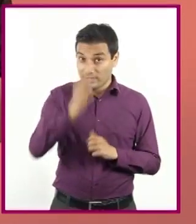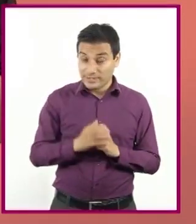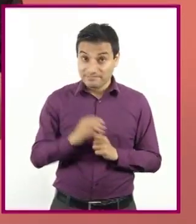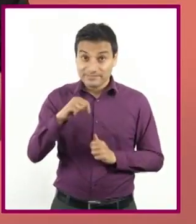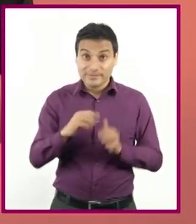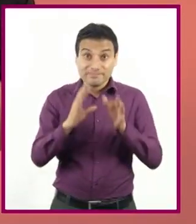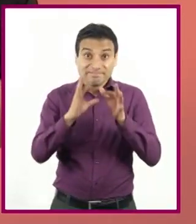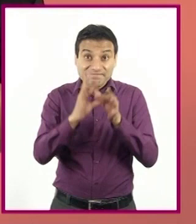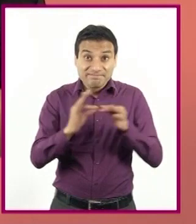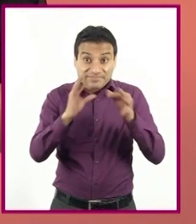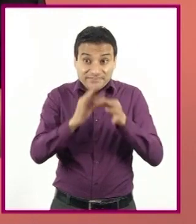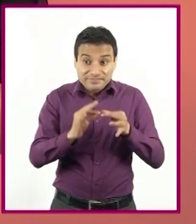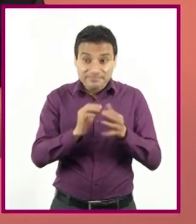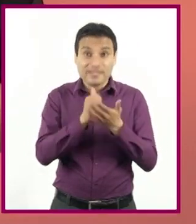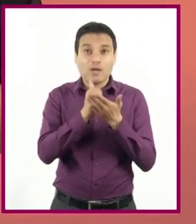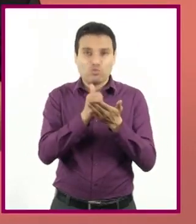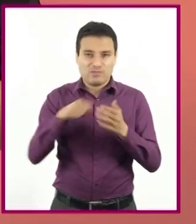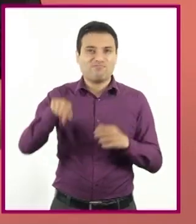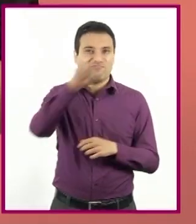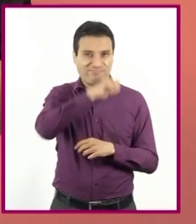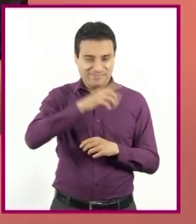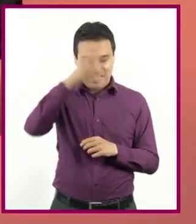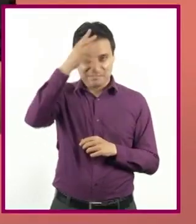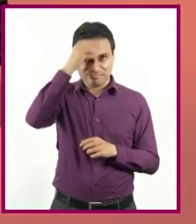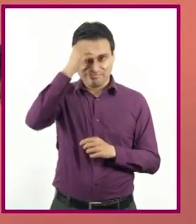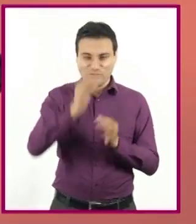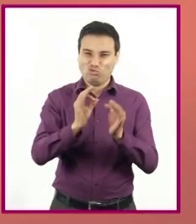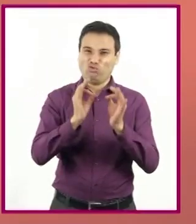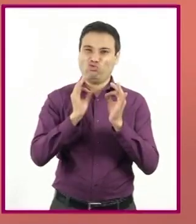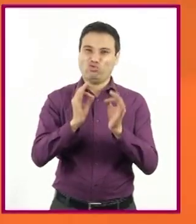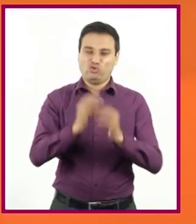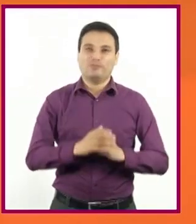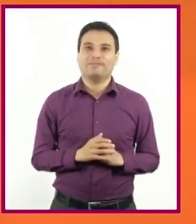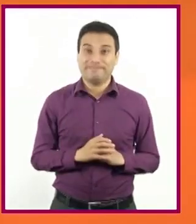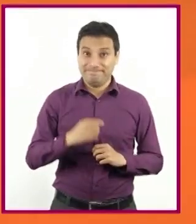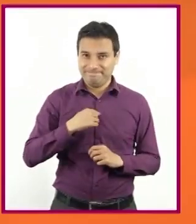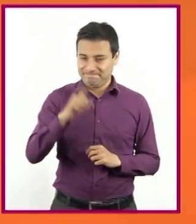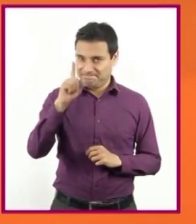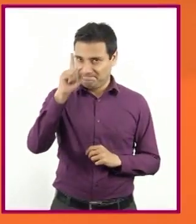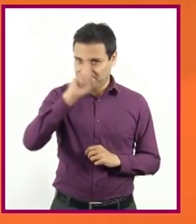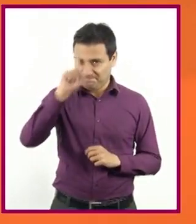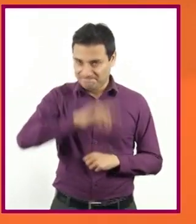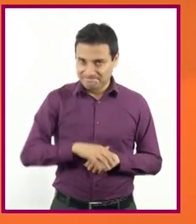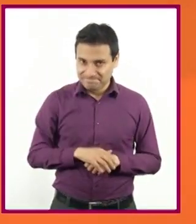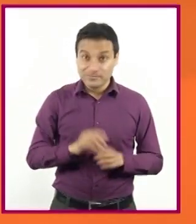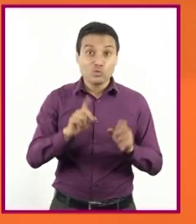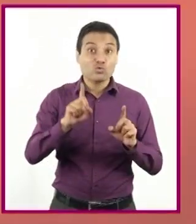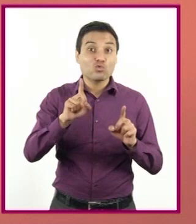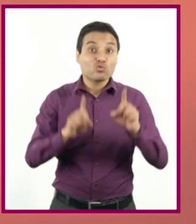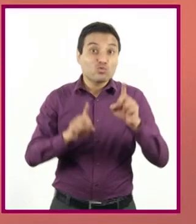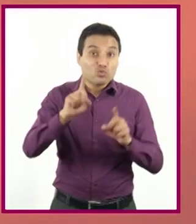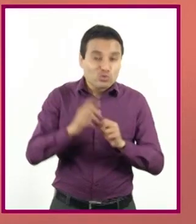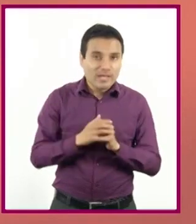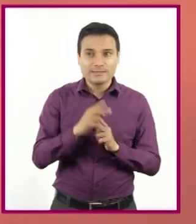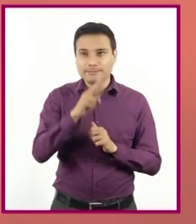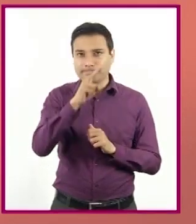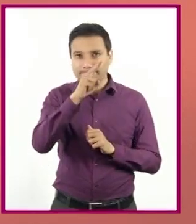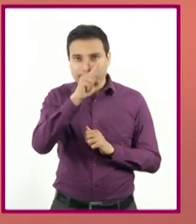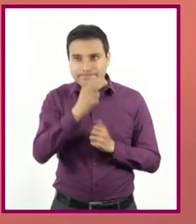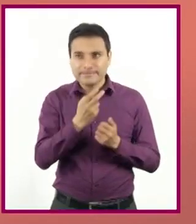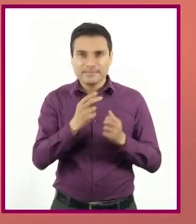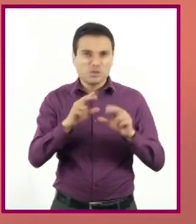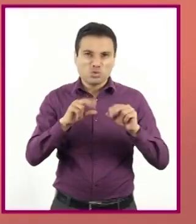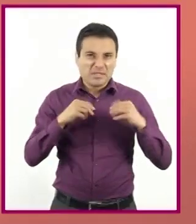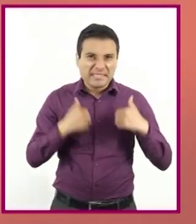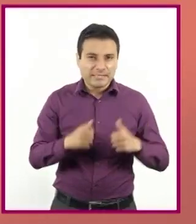veamos les servirá para fortalecer su conocimiento, así que les recomiendo llevar un registro de todas las dudas, inquietudes o